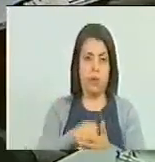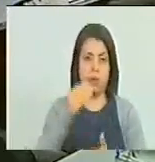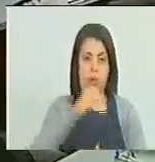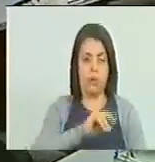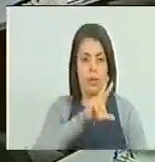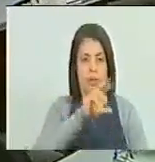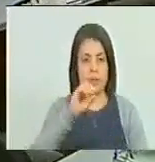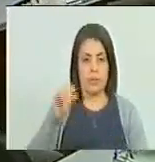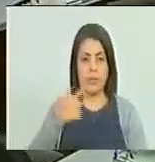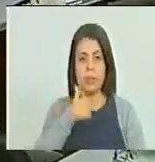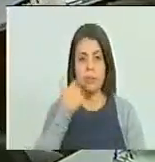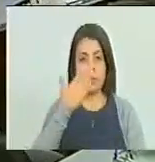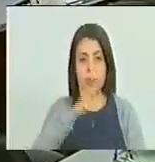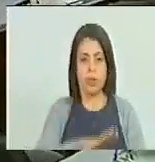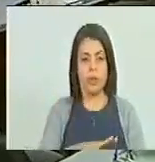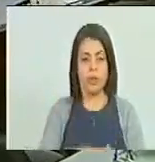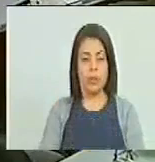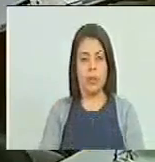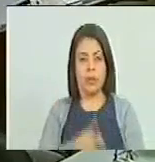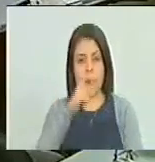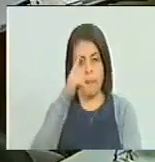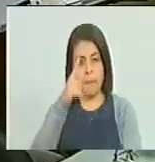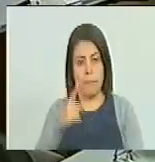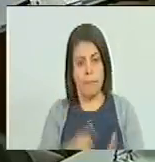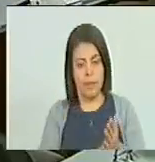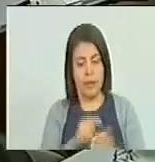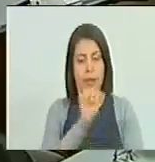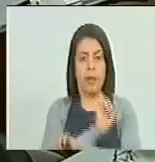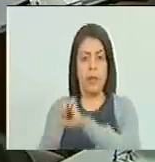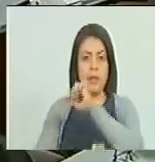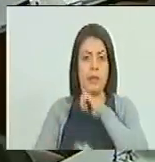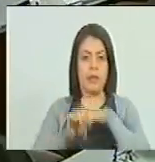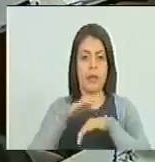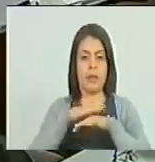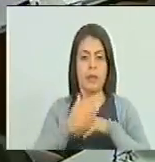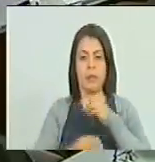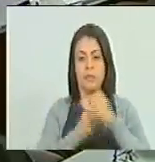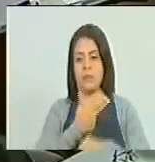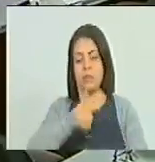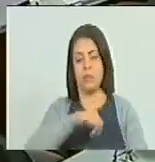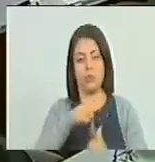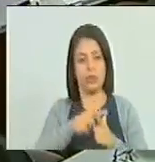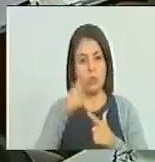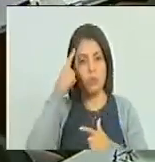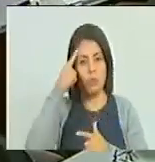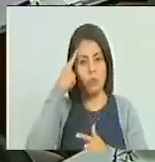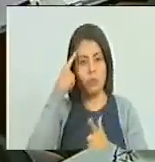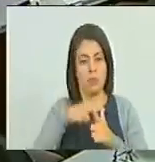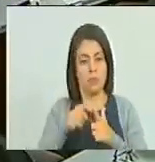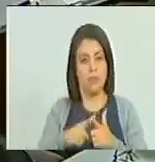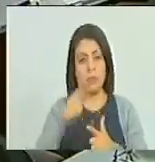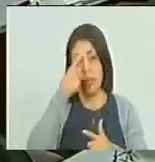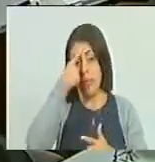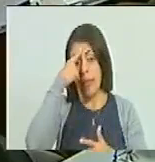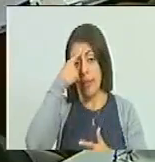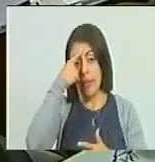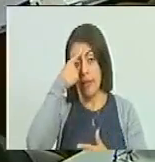300 muertos y alrededor de 1000 heridos. Todos nosotros sabemos, la